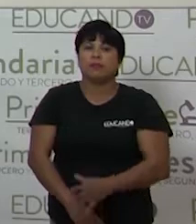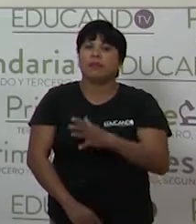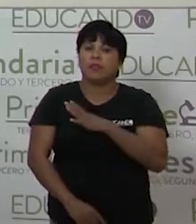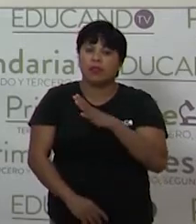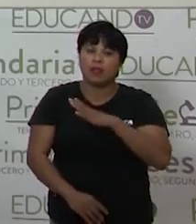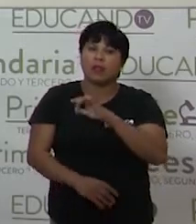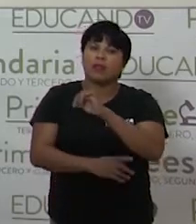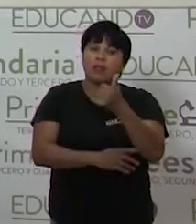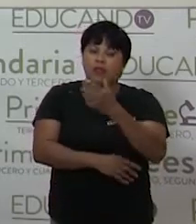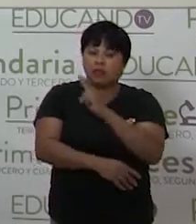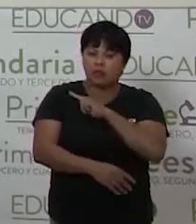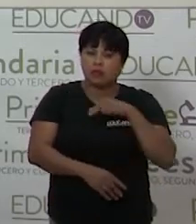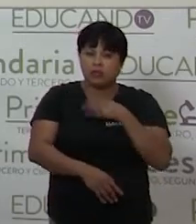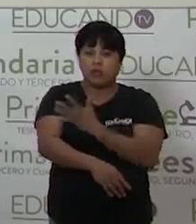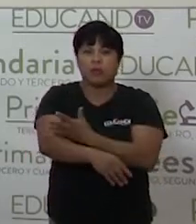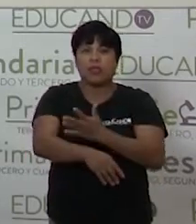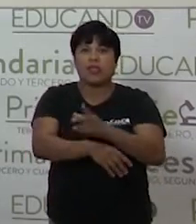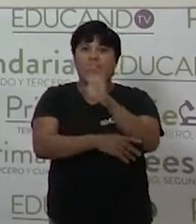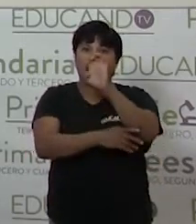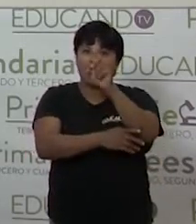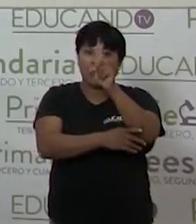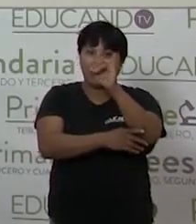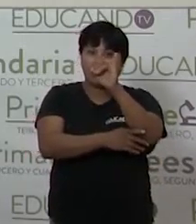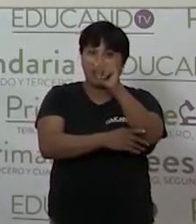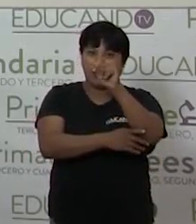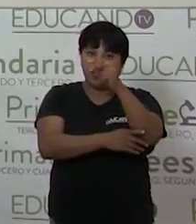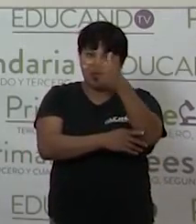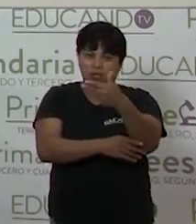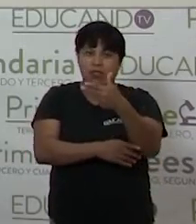tenemos a nuestra compañera edit